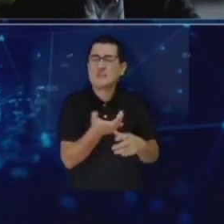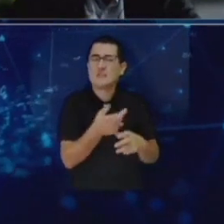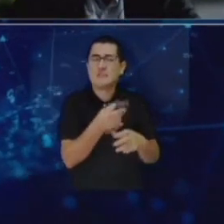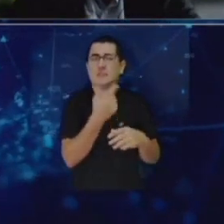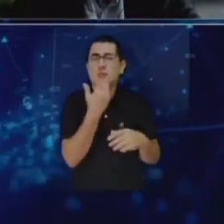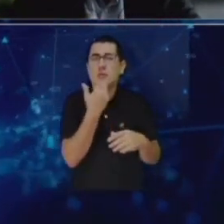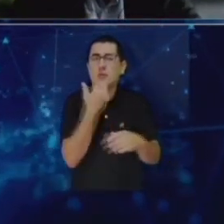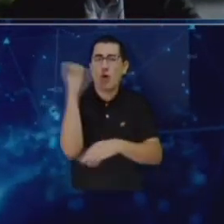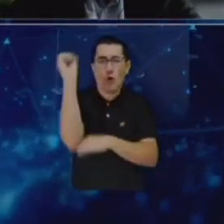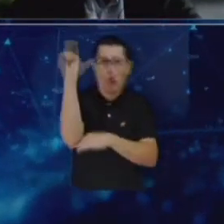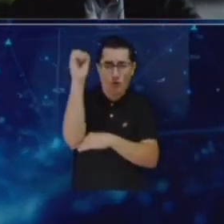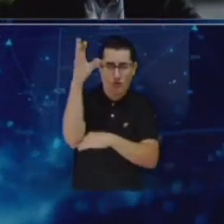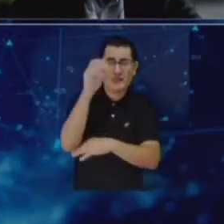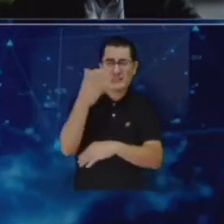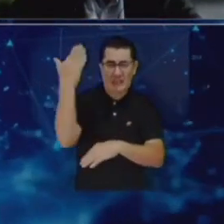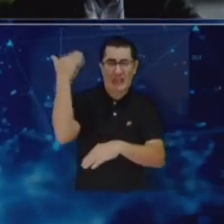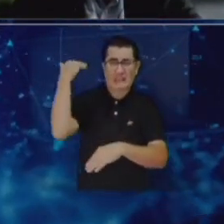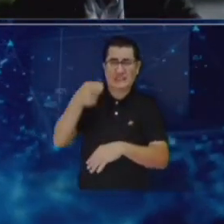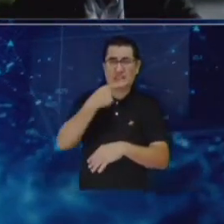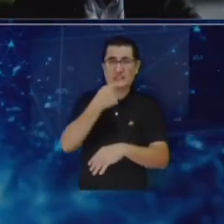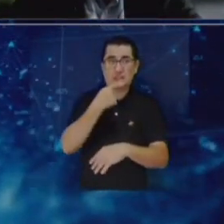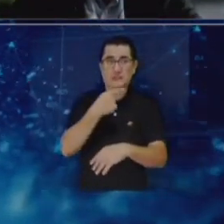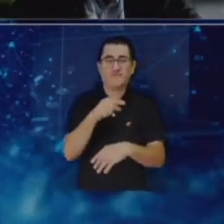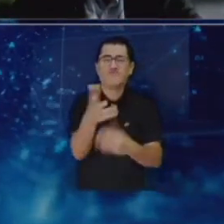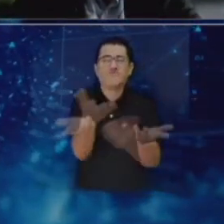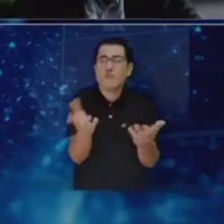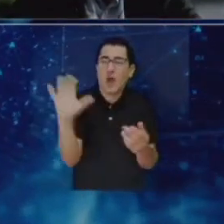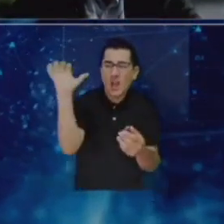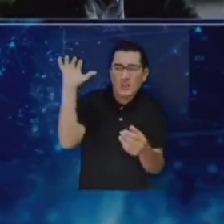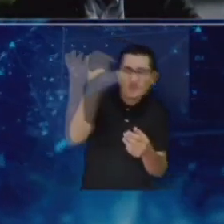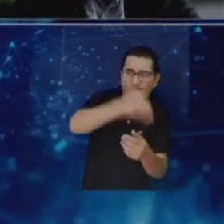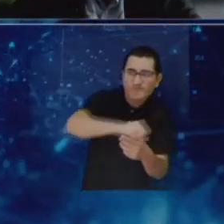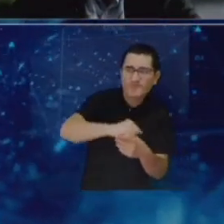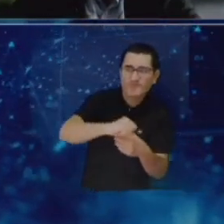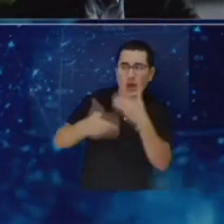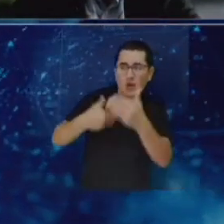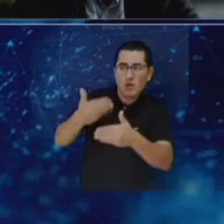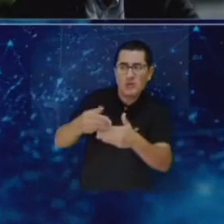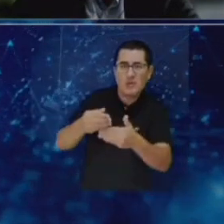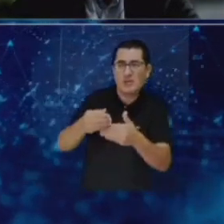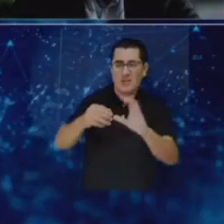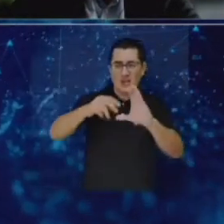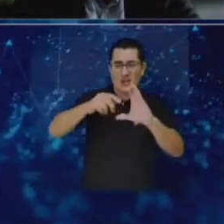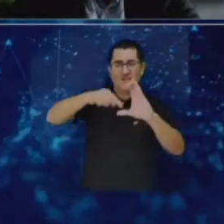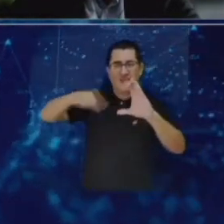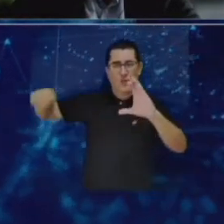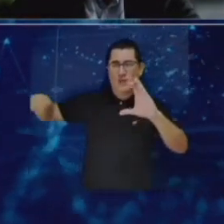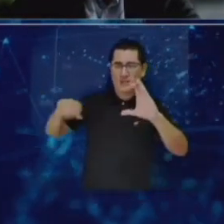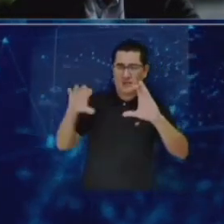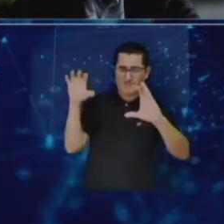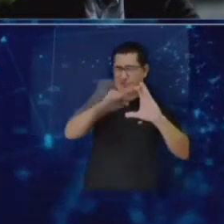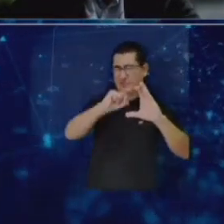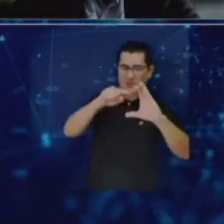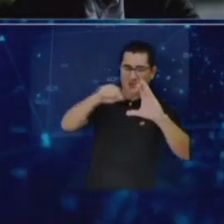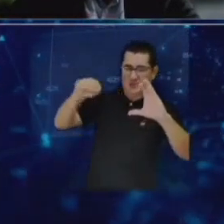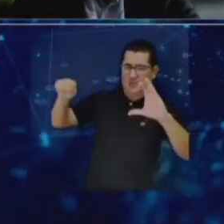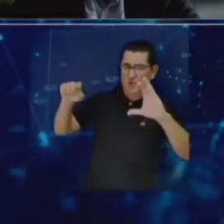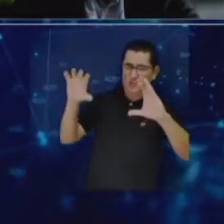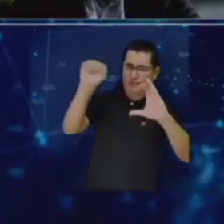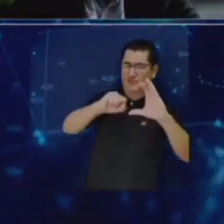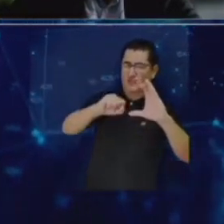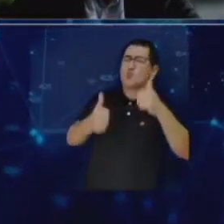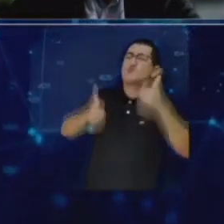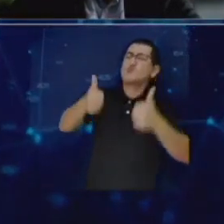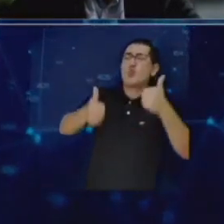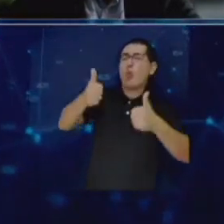conferencias anteriores, la identificación para IMT de algunas bandas de frecuencia, siempre involucra